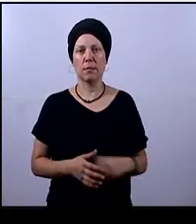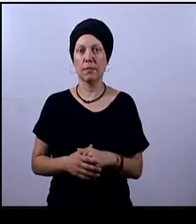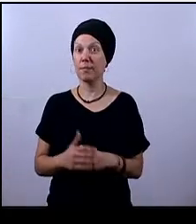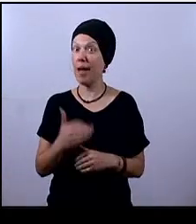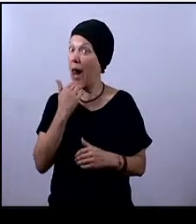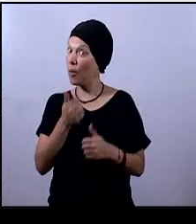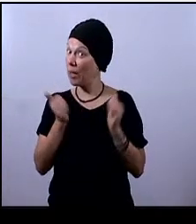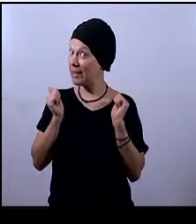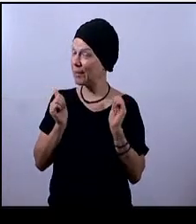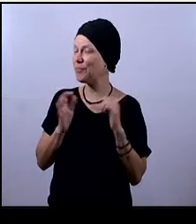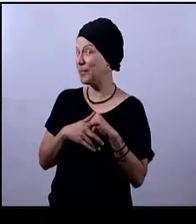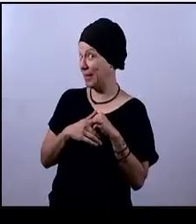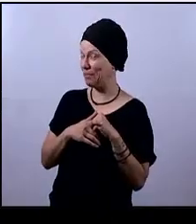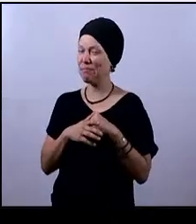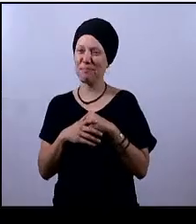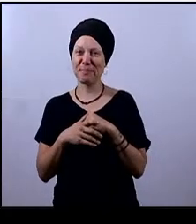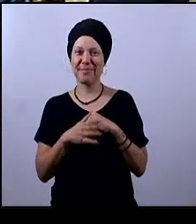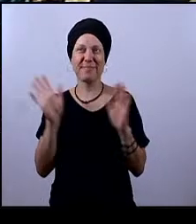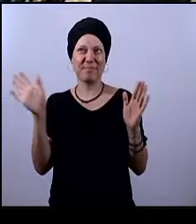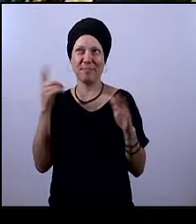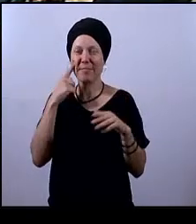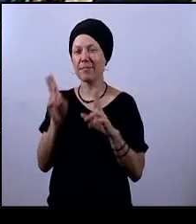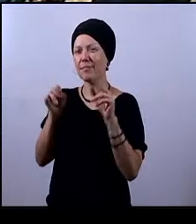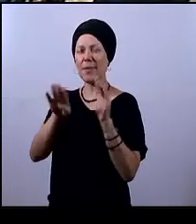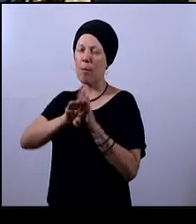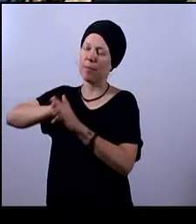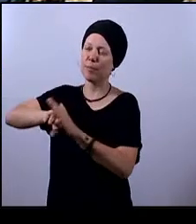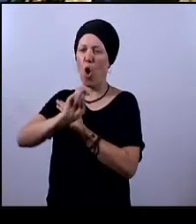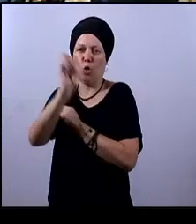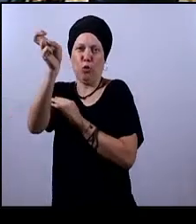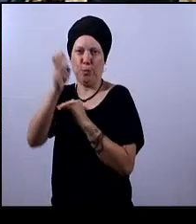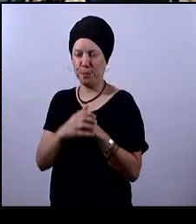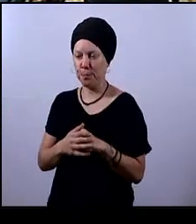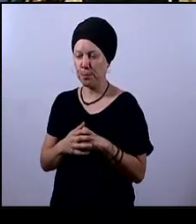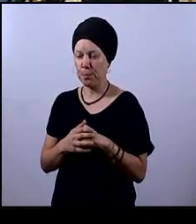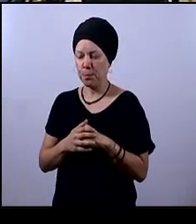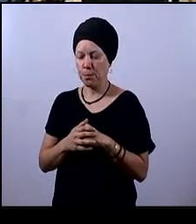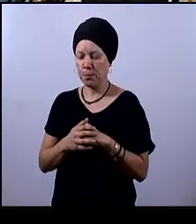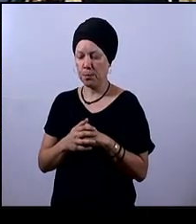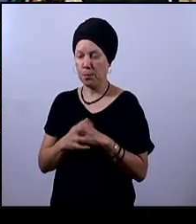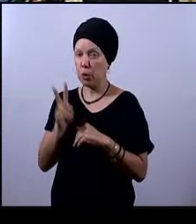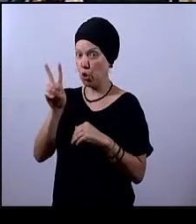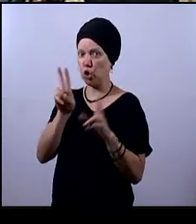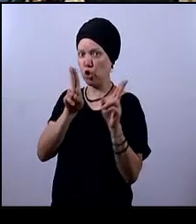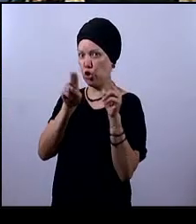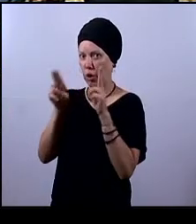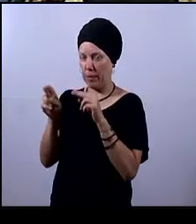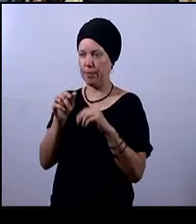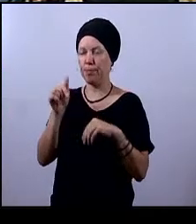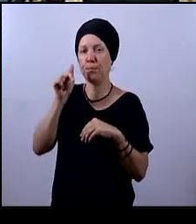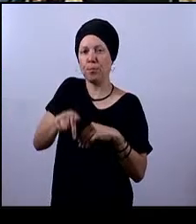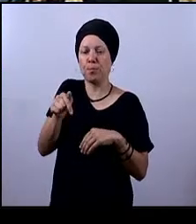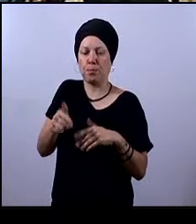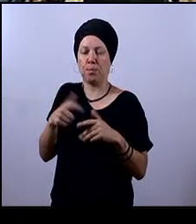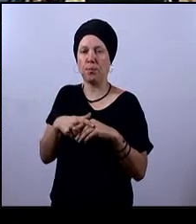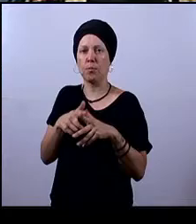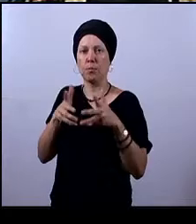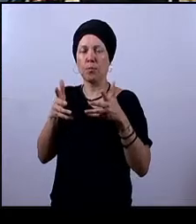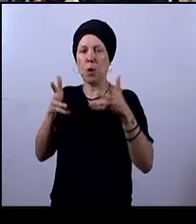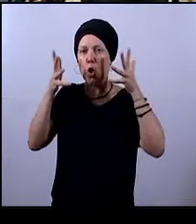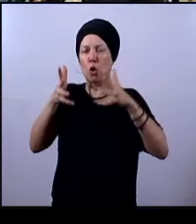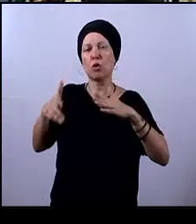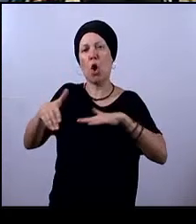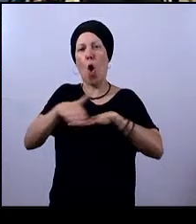¿Alguna otra cuestión? Sí. Más allá de este tema, yo le quería preguntar por dos asuntos. Sí. Hoy está previsto que el Consejo de